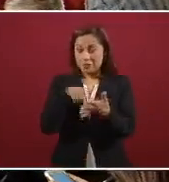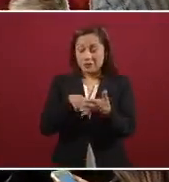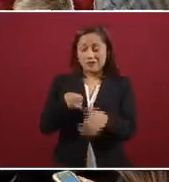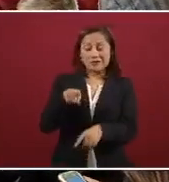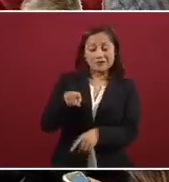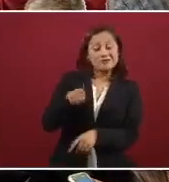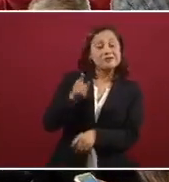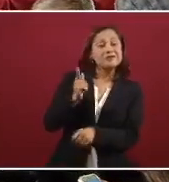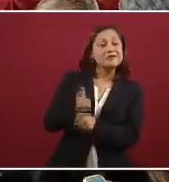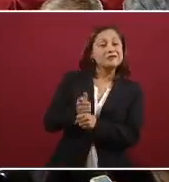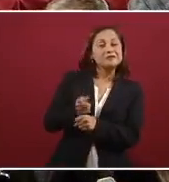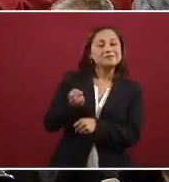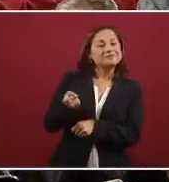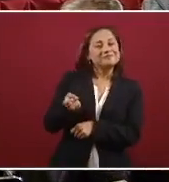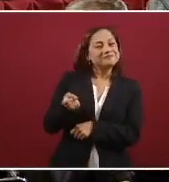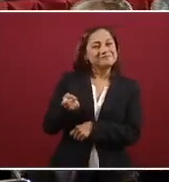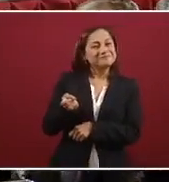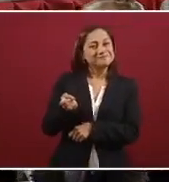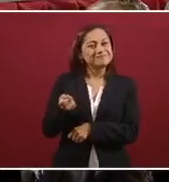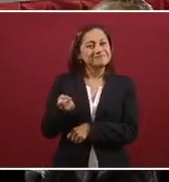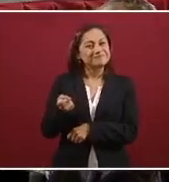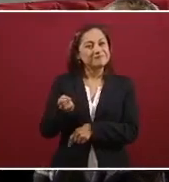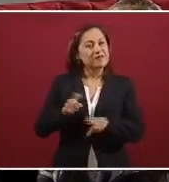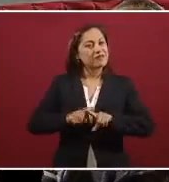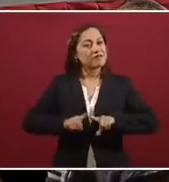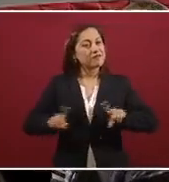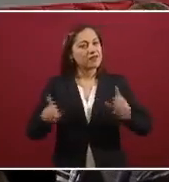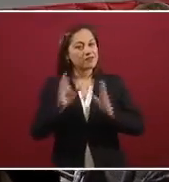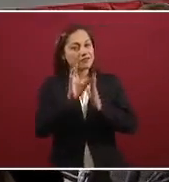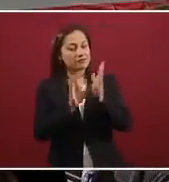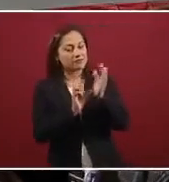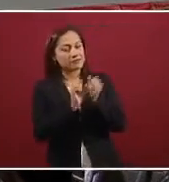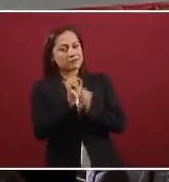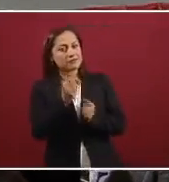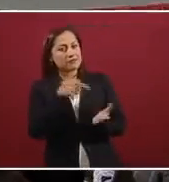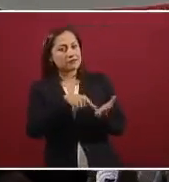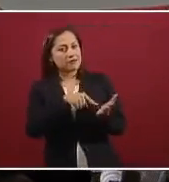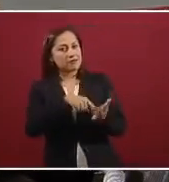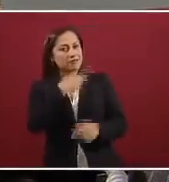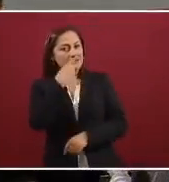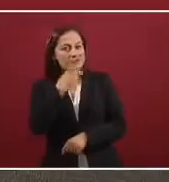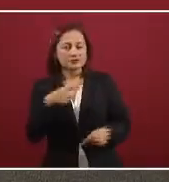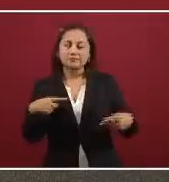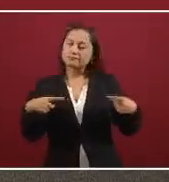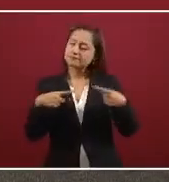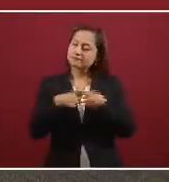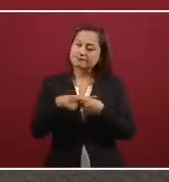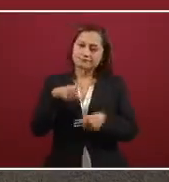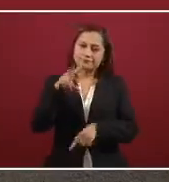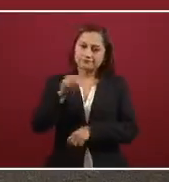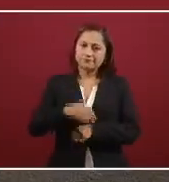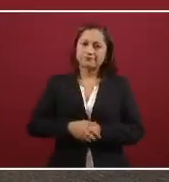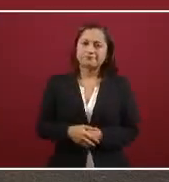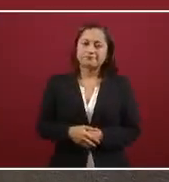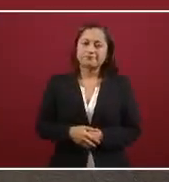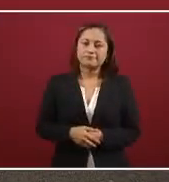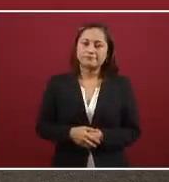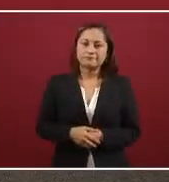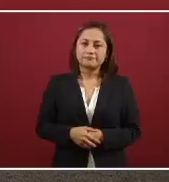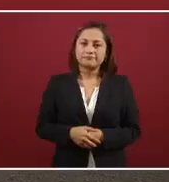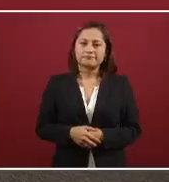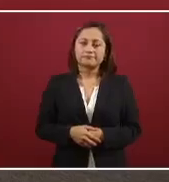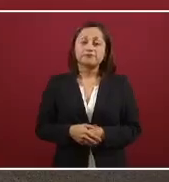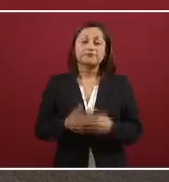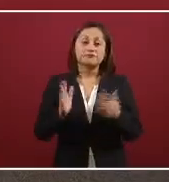a lo que establece la Constitución. No tiene que ver con un auténtico Estado